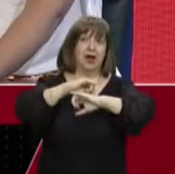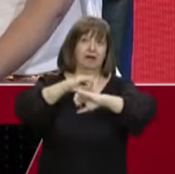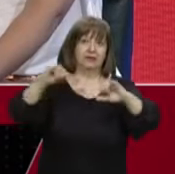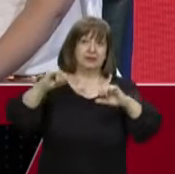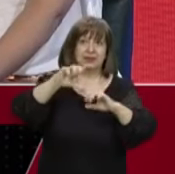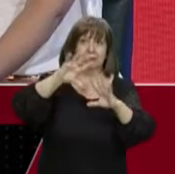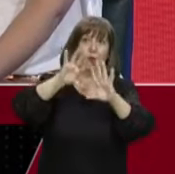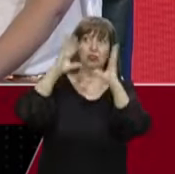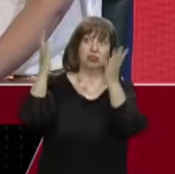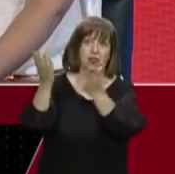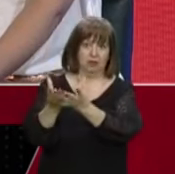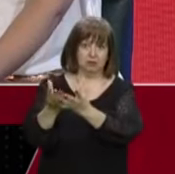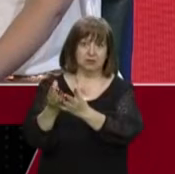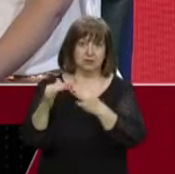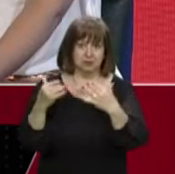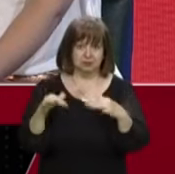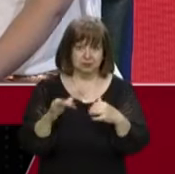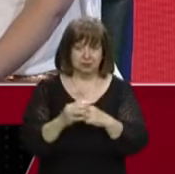abreviado que él no.